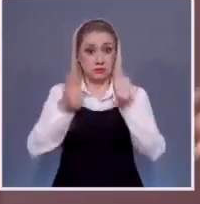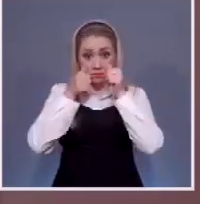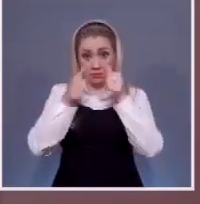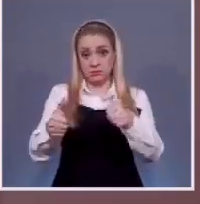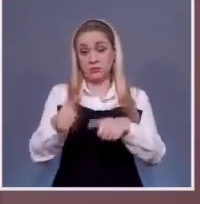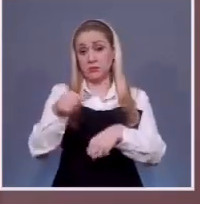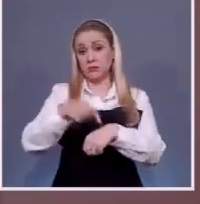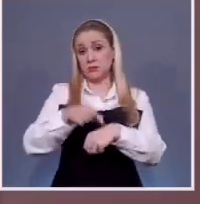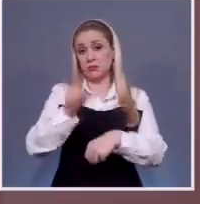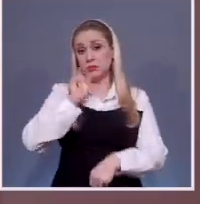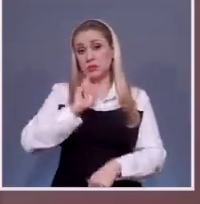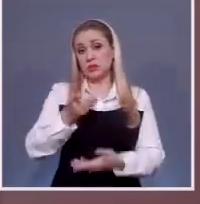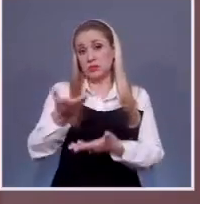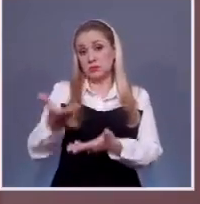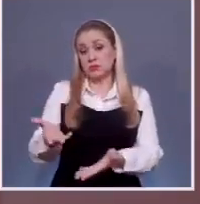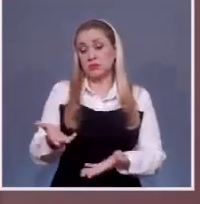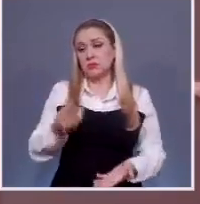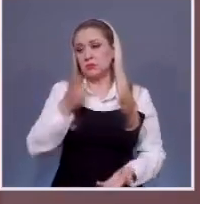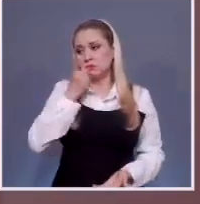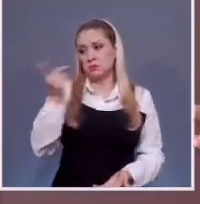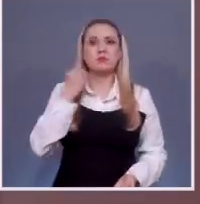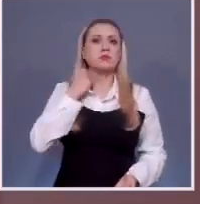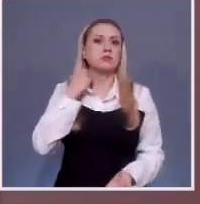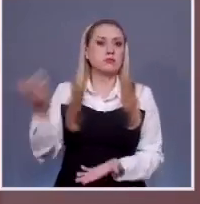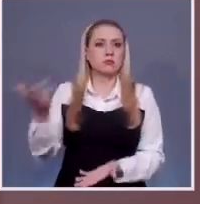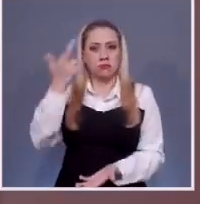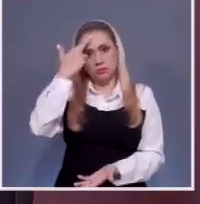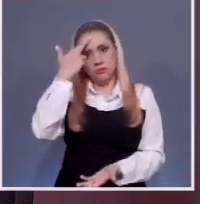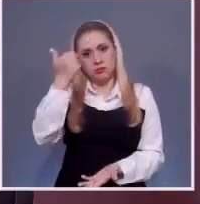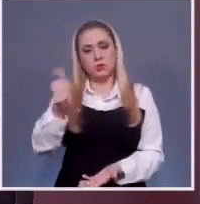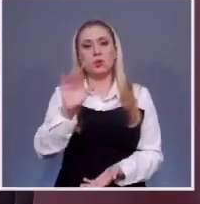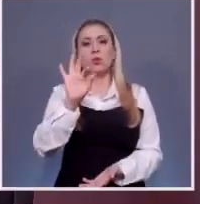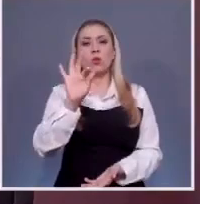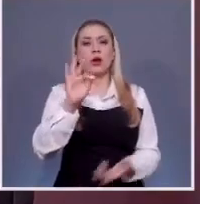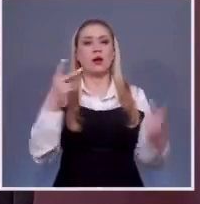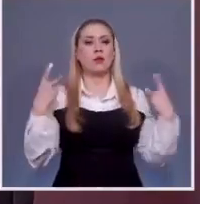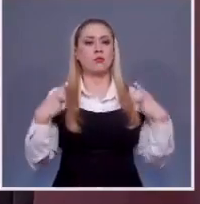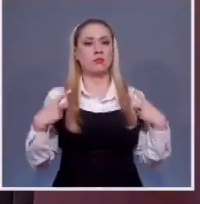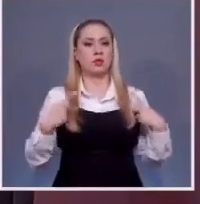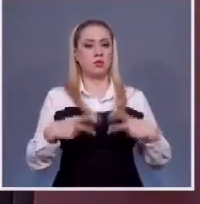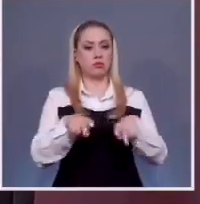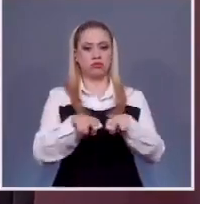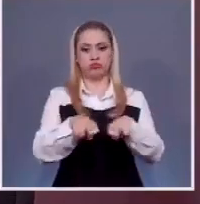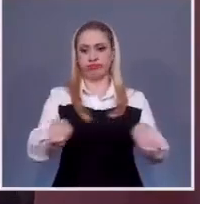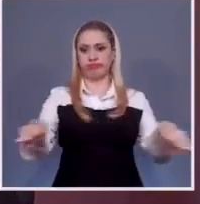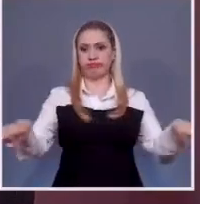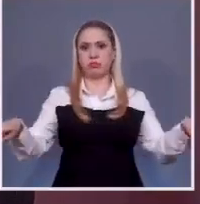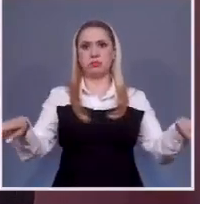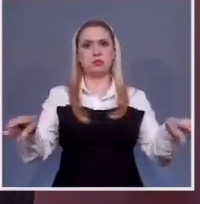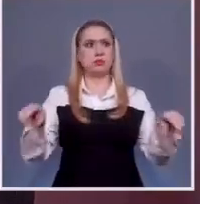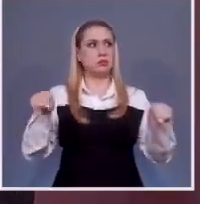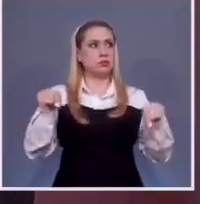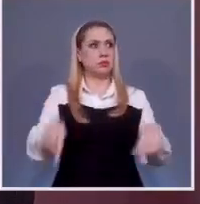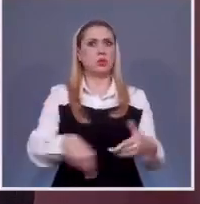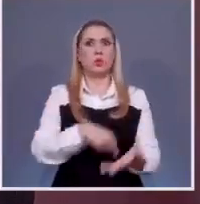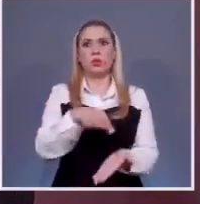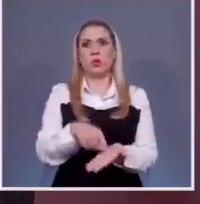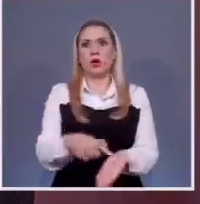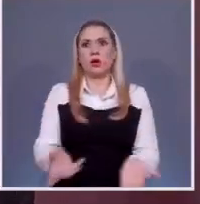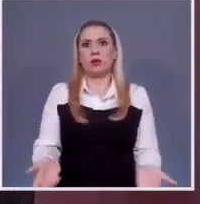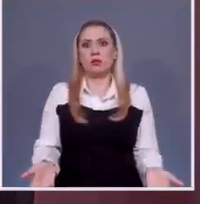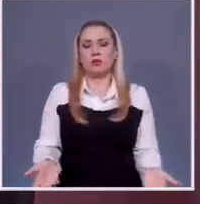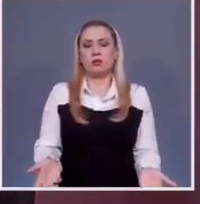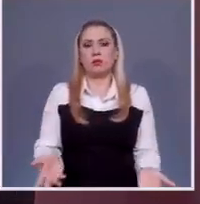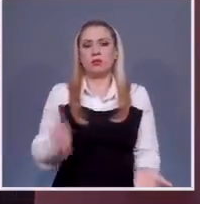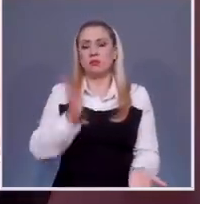Como decía la abogada, tener a 40 personas en trabajo de parto en un espacio que no les permite, por ejemplo, el parto